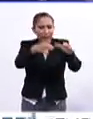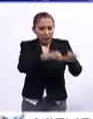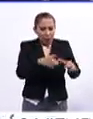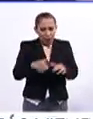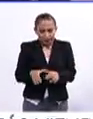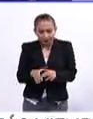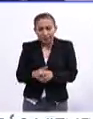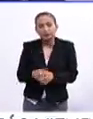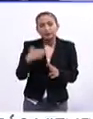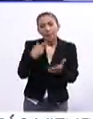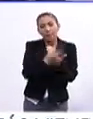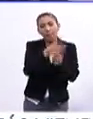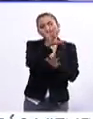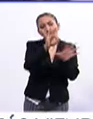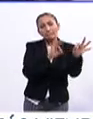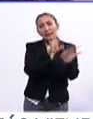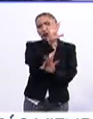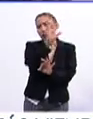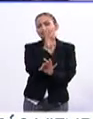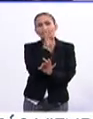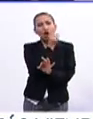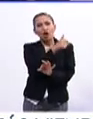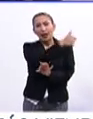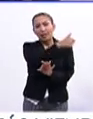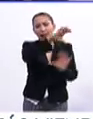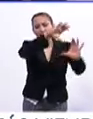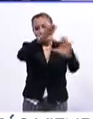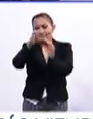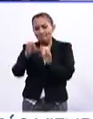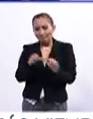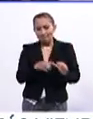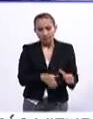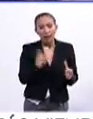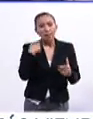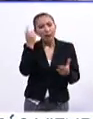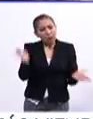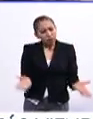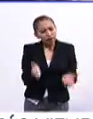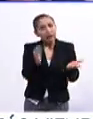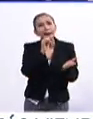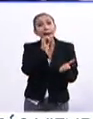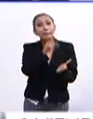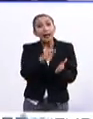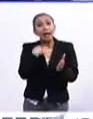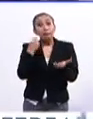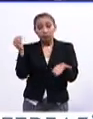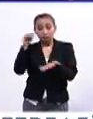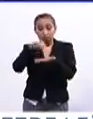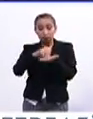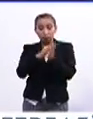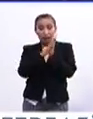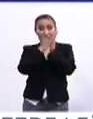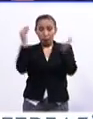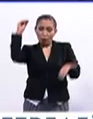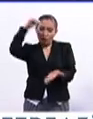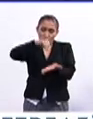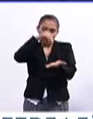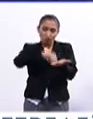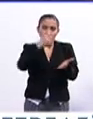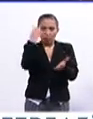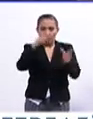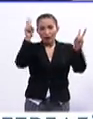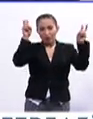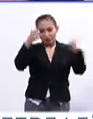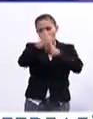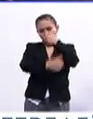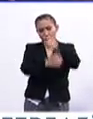categorías, y premiamos a los 5 mejores. Esto para estimularlos, pero además publicamos en un libro que lleva el nombre